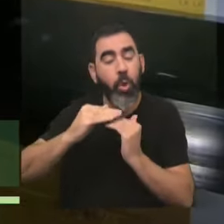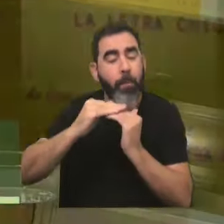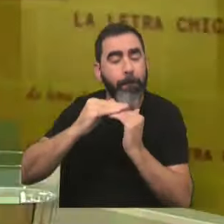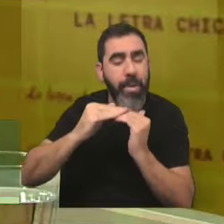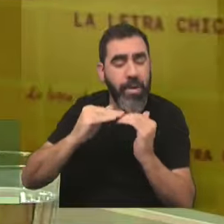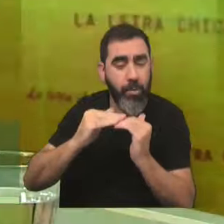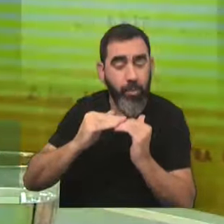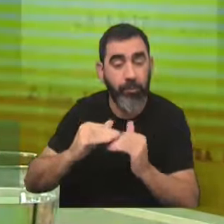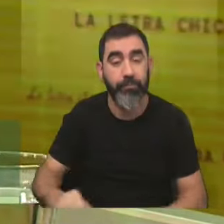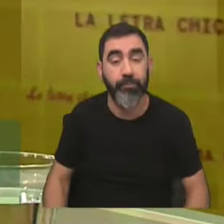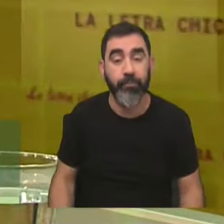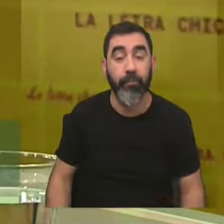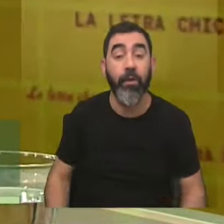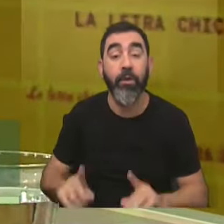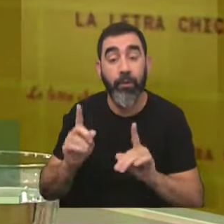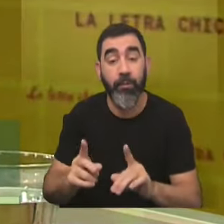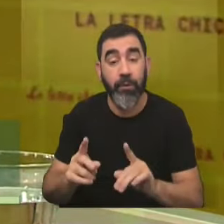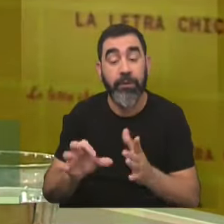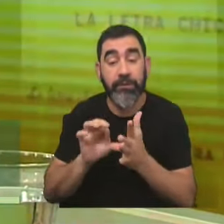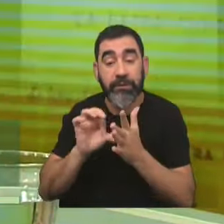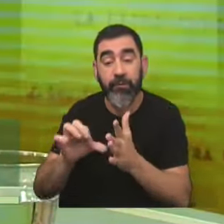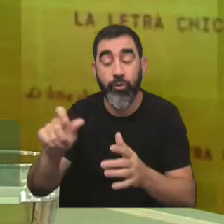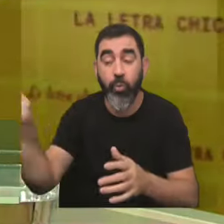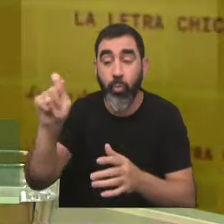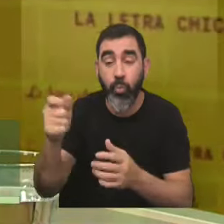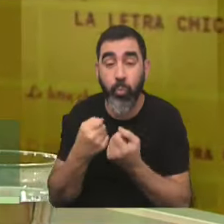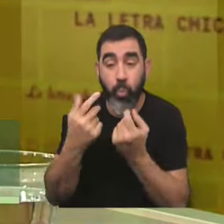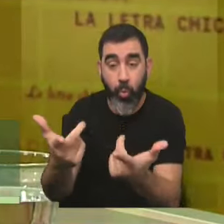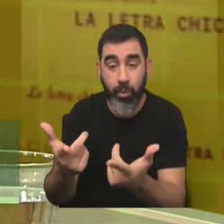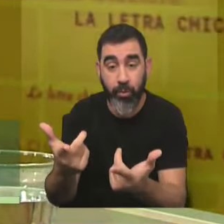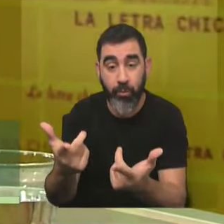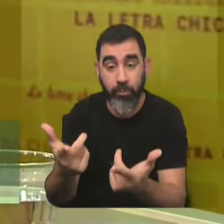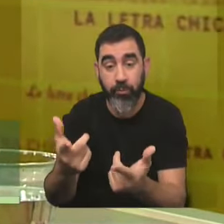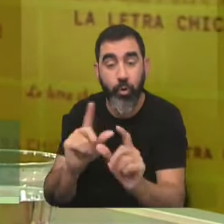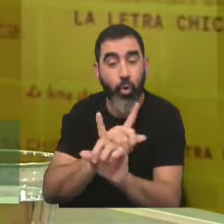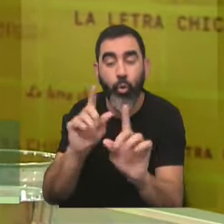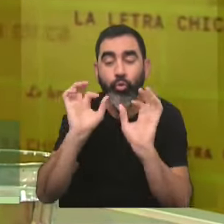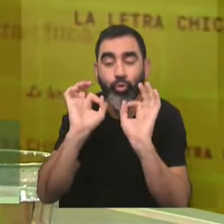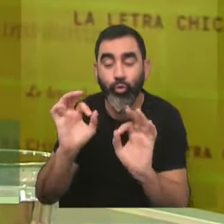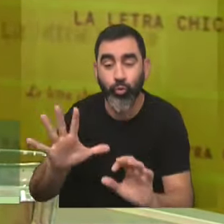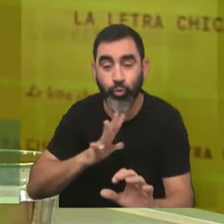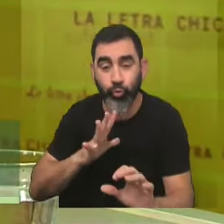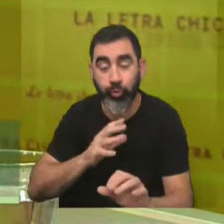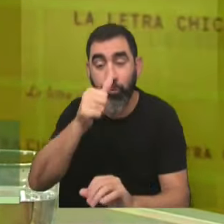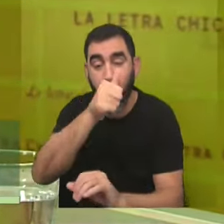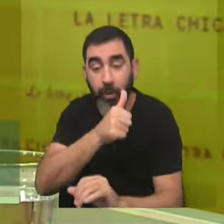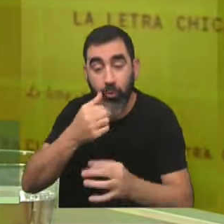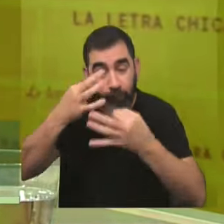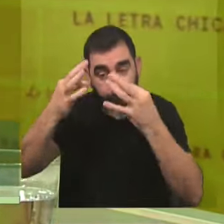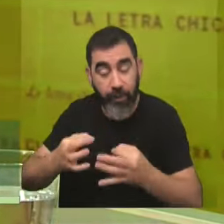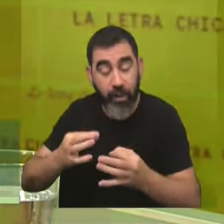y demás y con lo que pasa con las transferencias públicas eh que son insuficientes para eh lograr